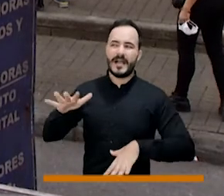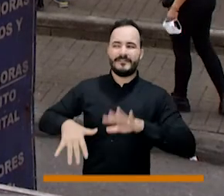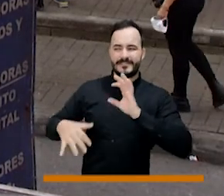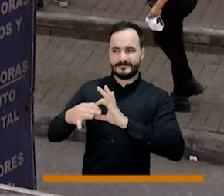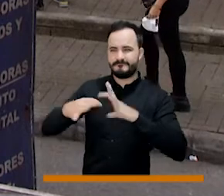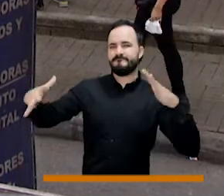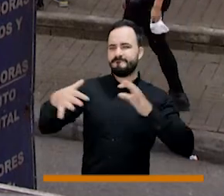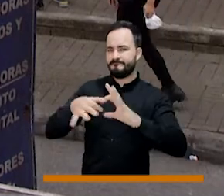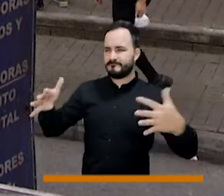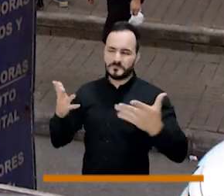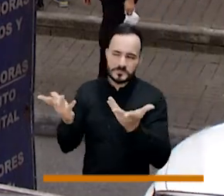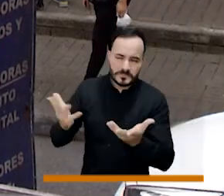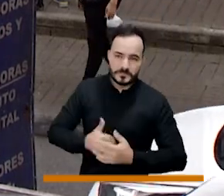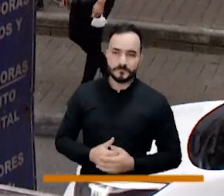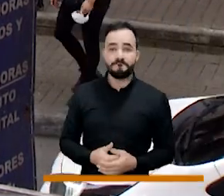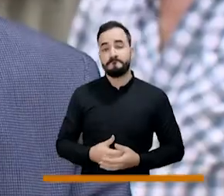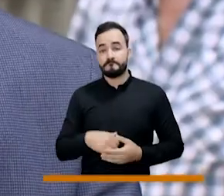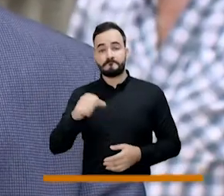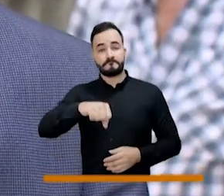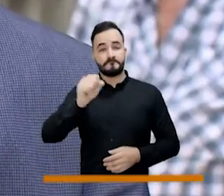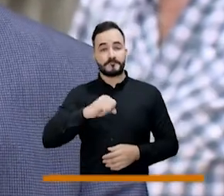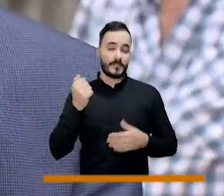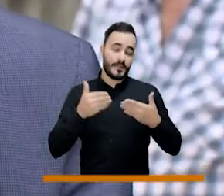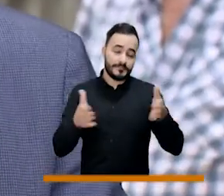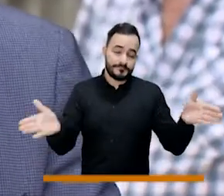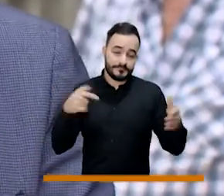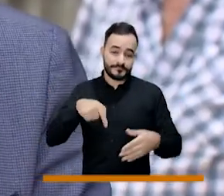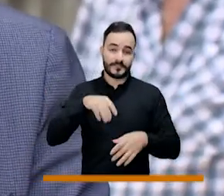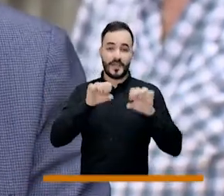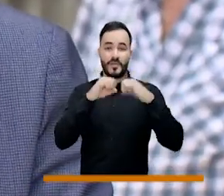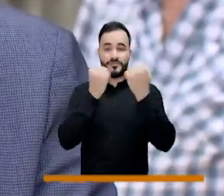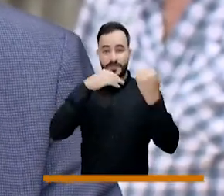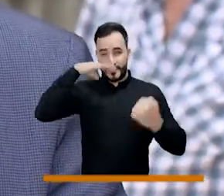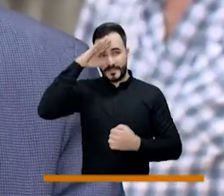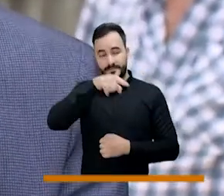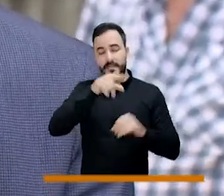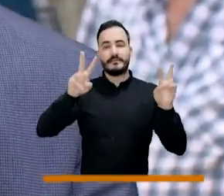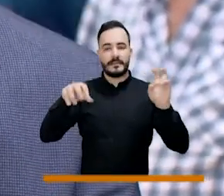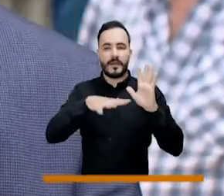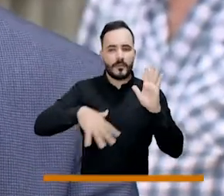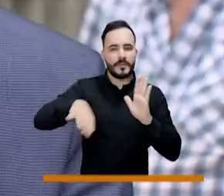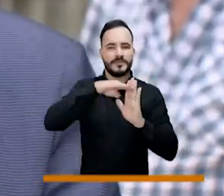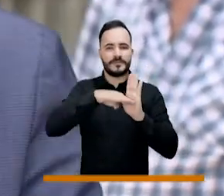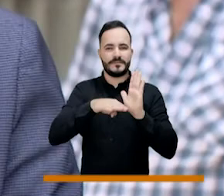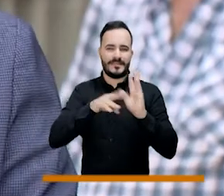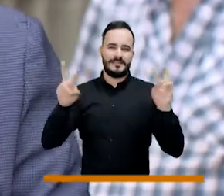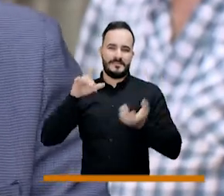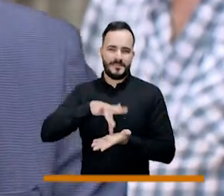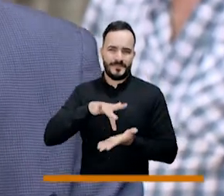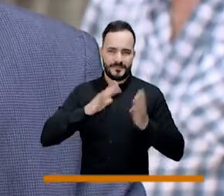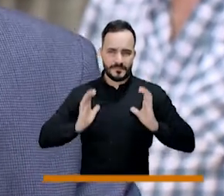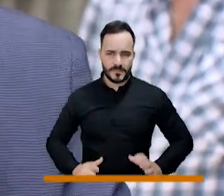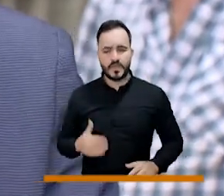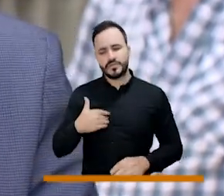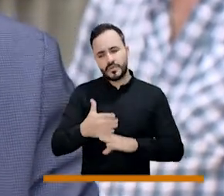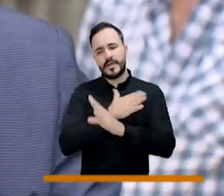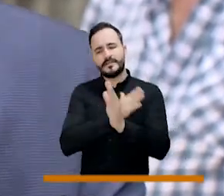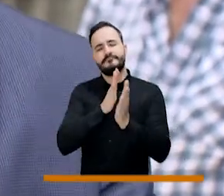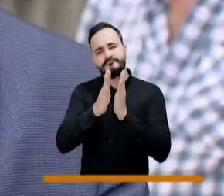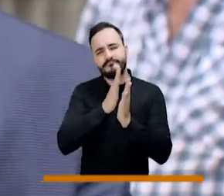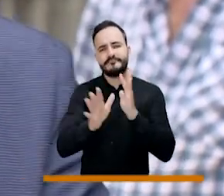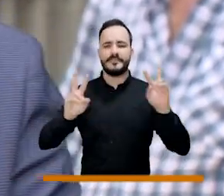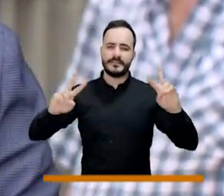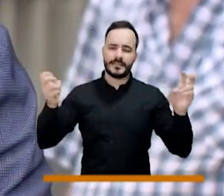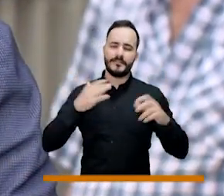hecho, en este nuevo periodo de sesiones del Consejo, vamos a traer la política pública de participación. Yo contaba ahora mi historia